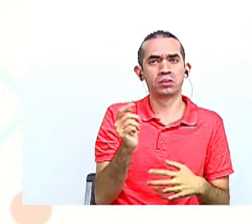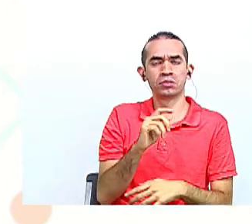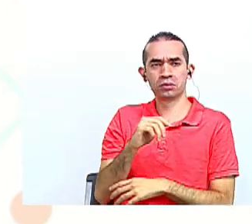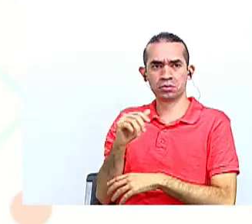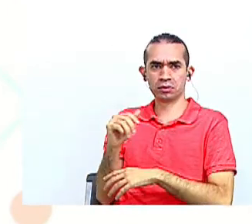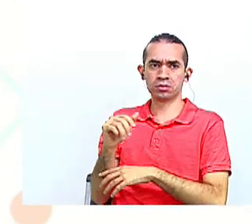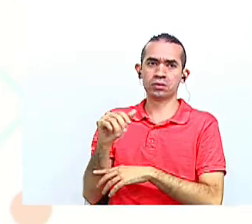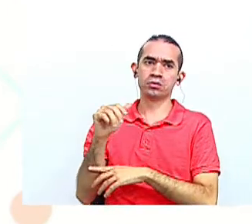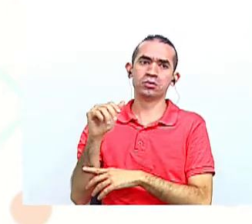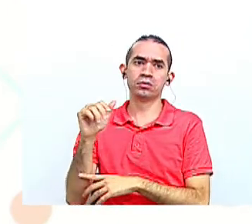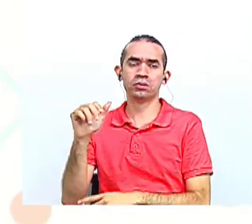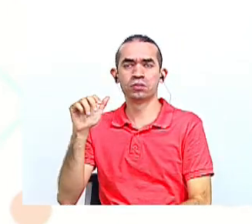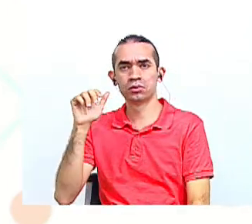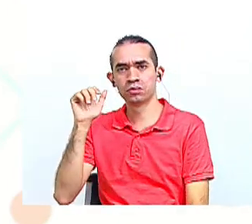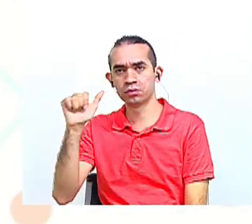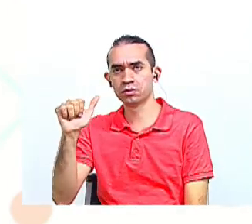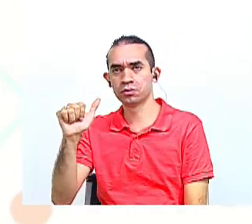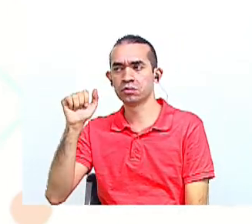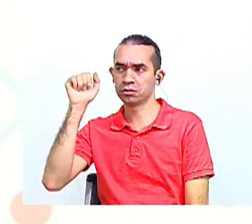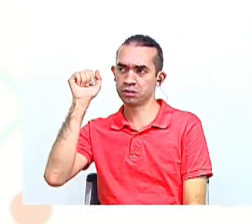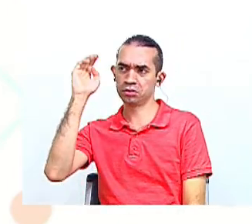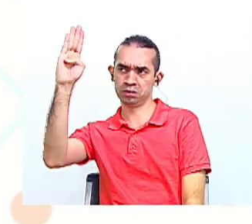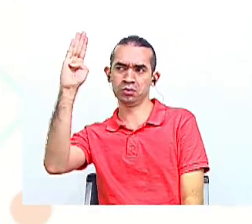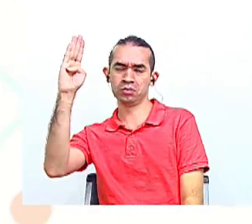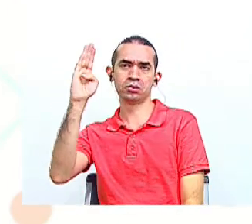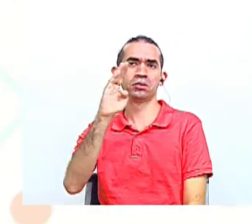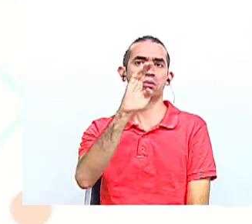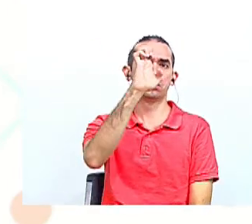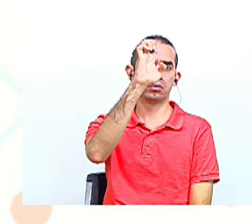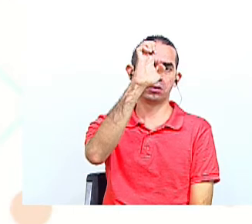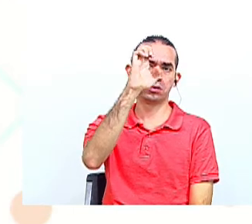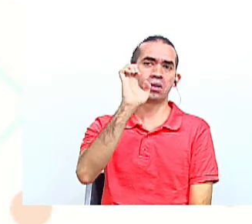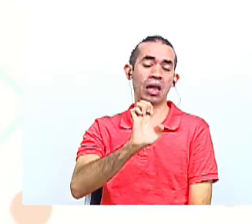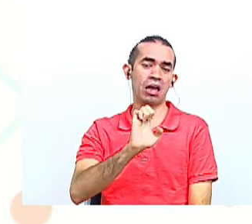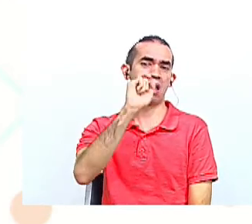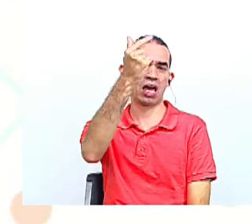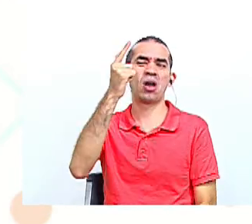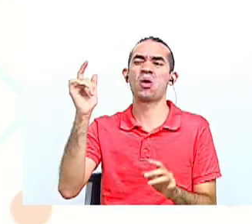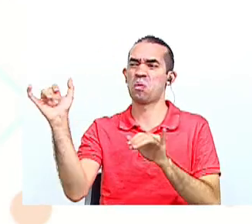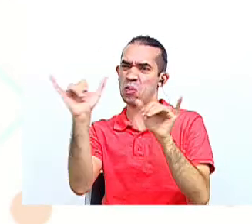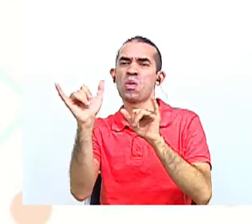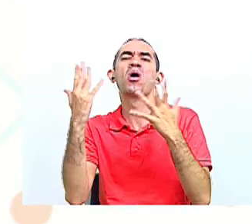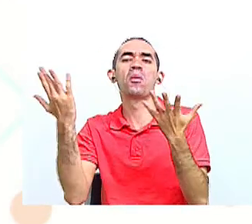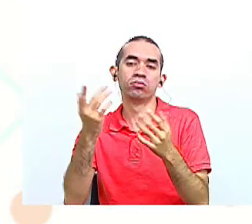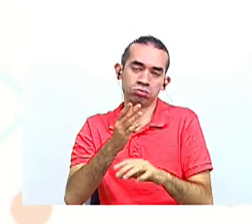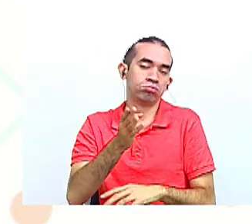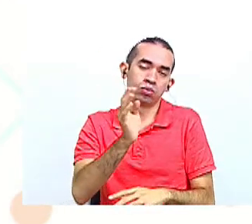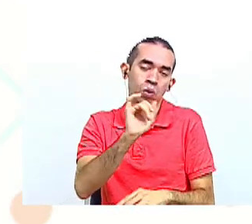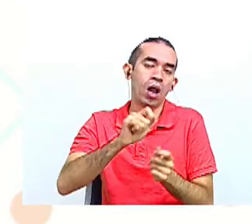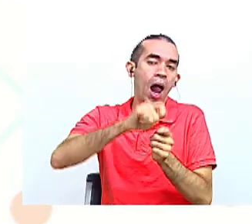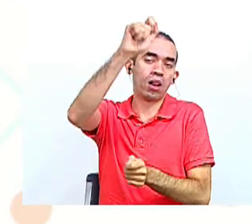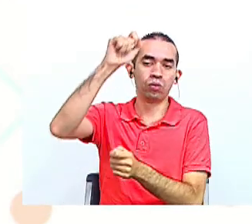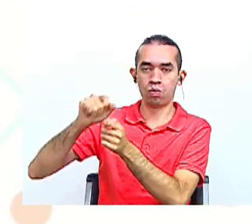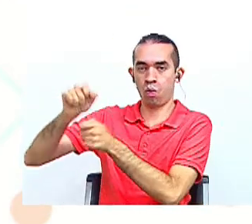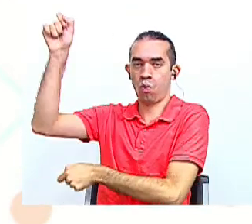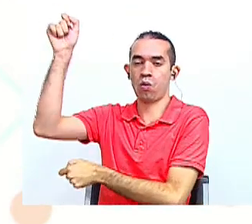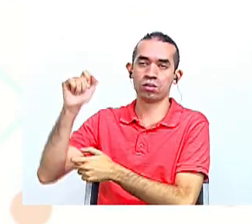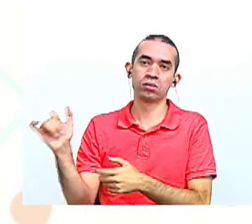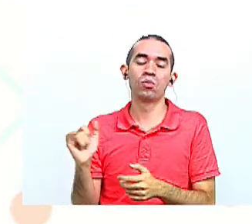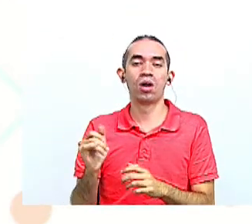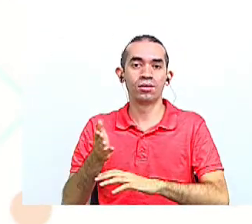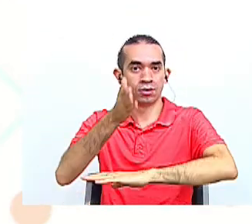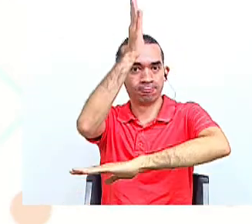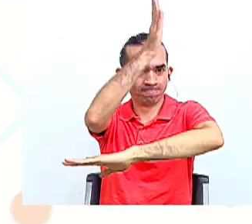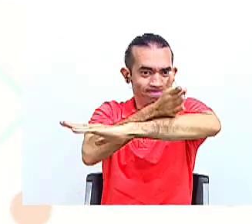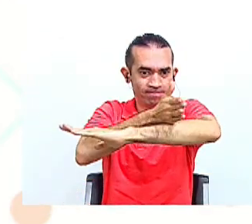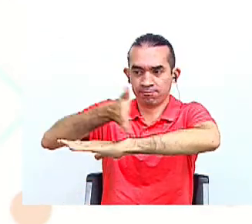es congruente con el segmento EG? Porque son alturas. Y además de eso, son perpendiculares a